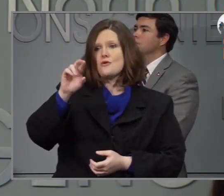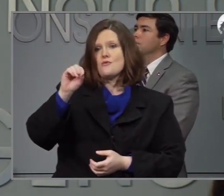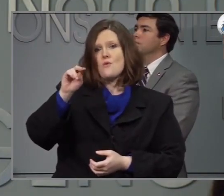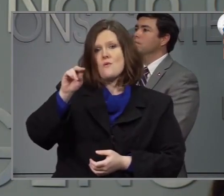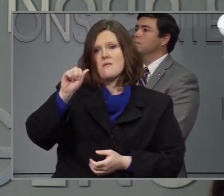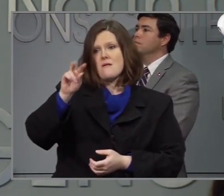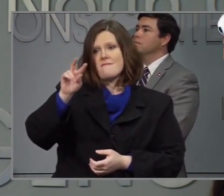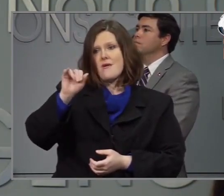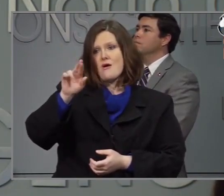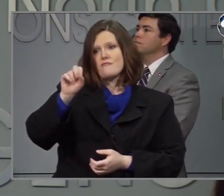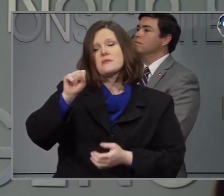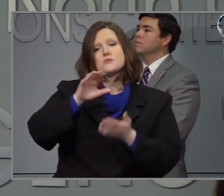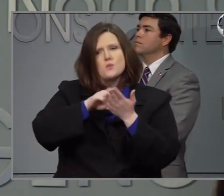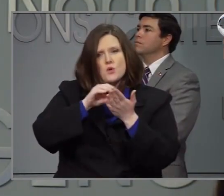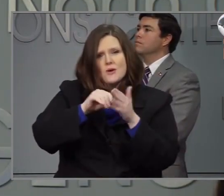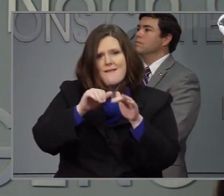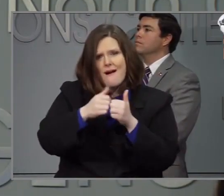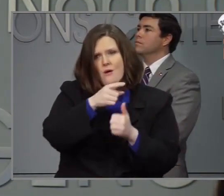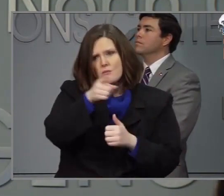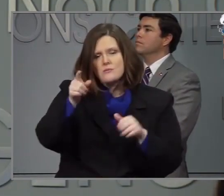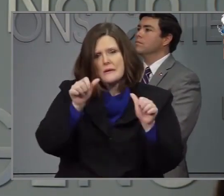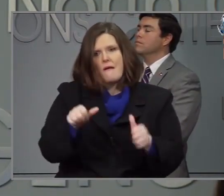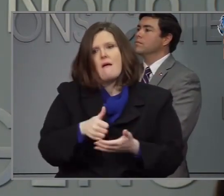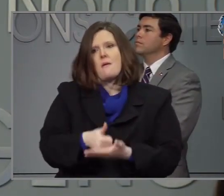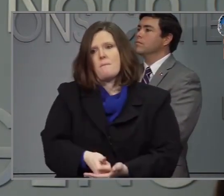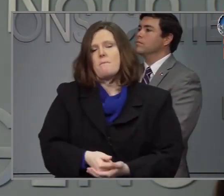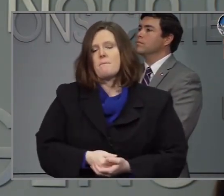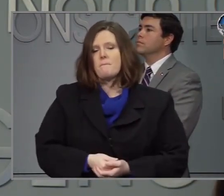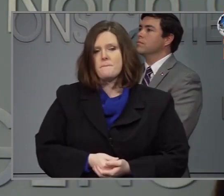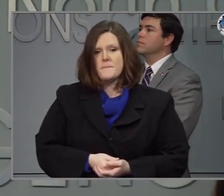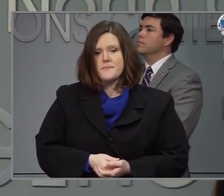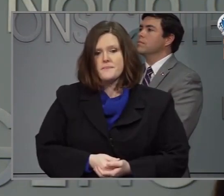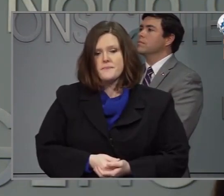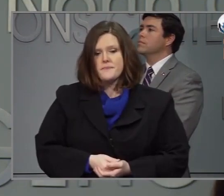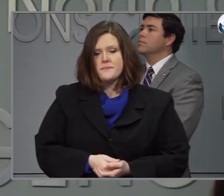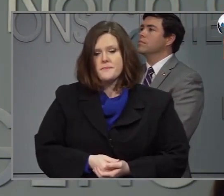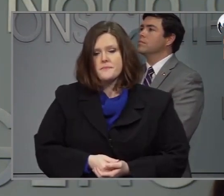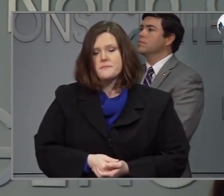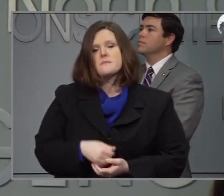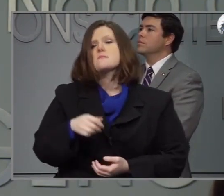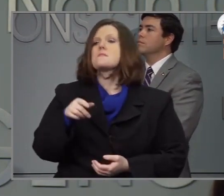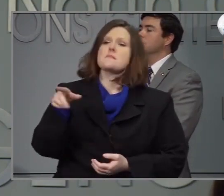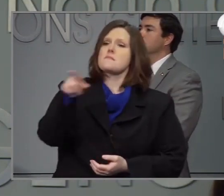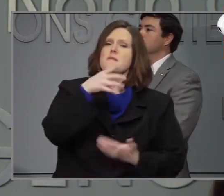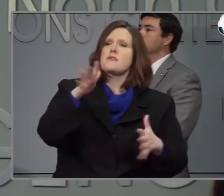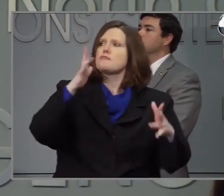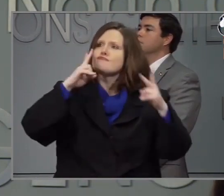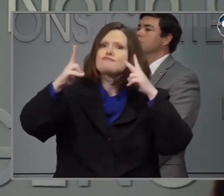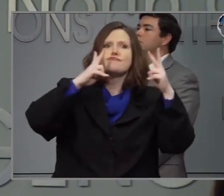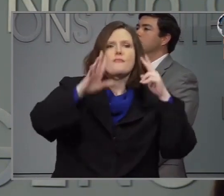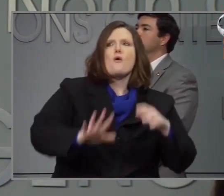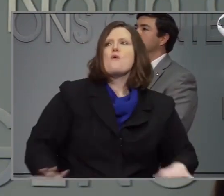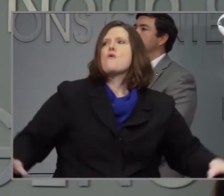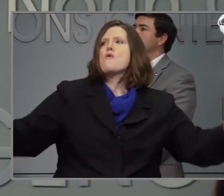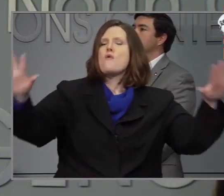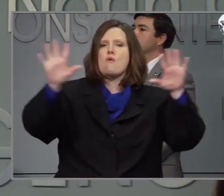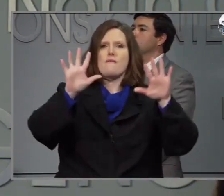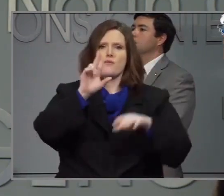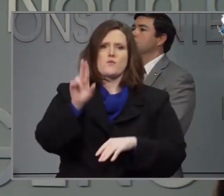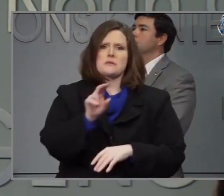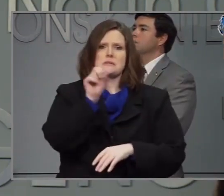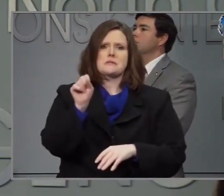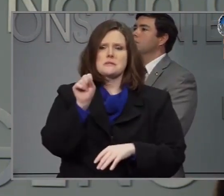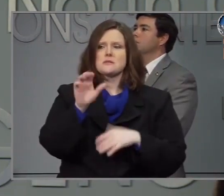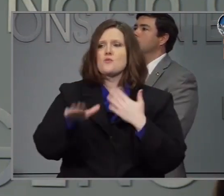diagonal coronavirus para saber cómo puede ayudar como hemos visto en todo el país las